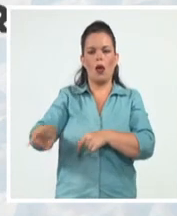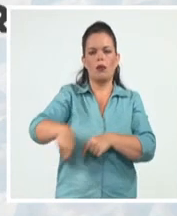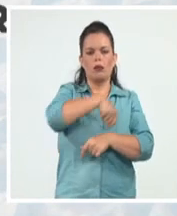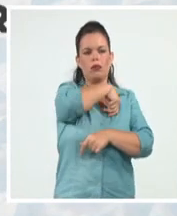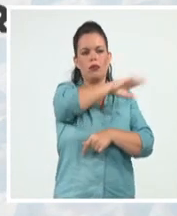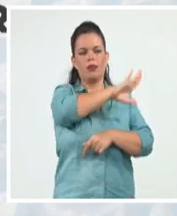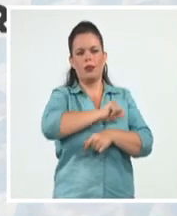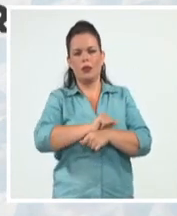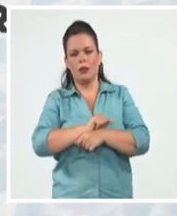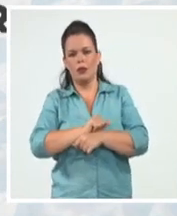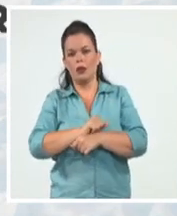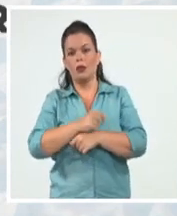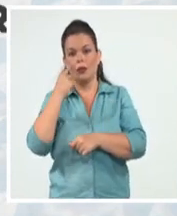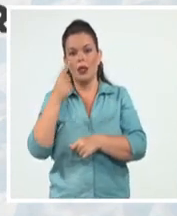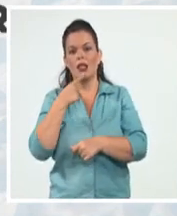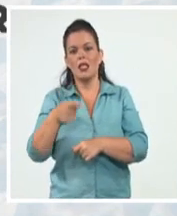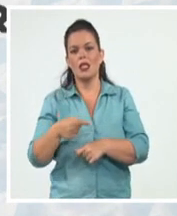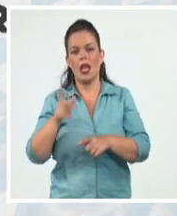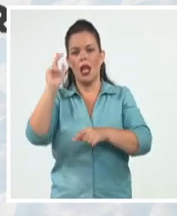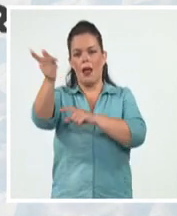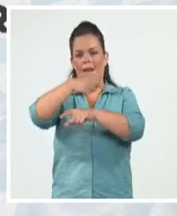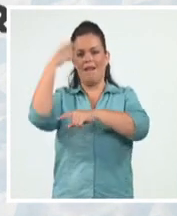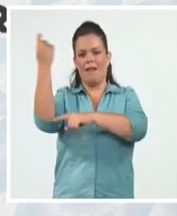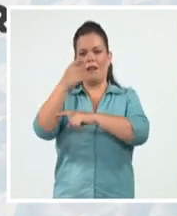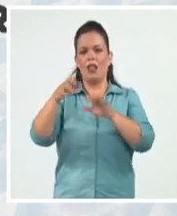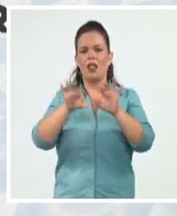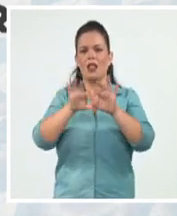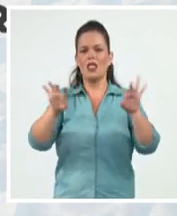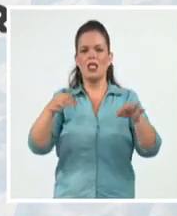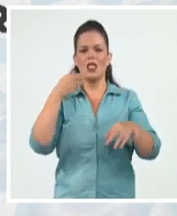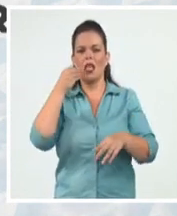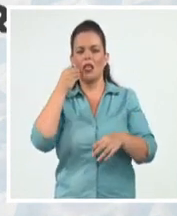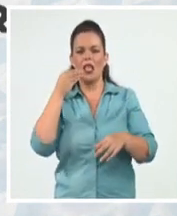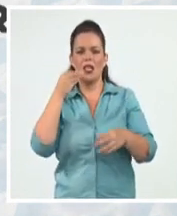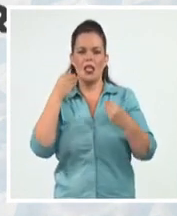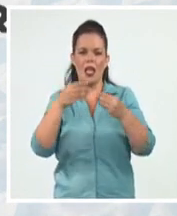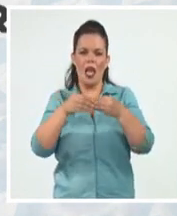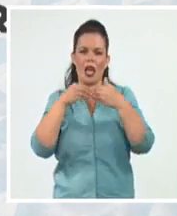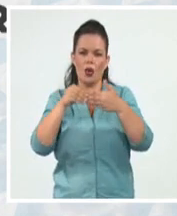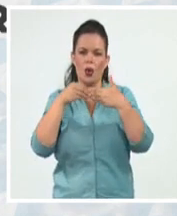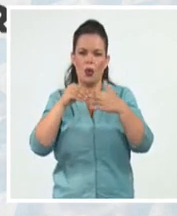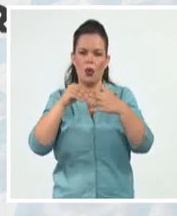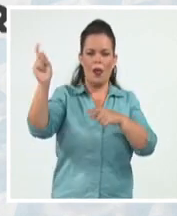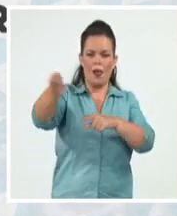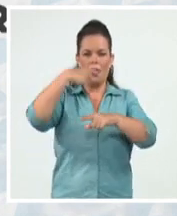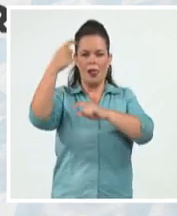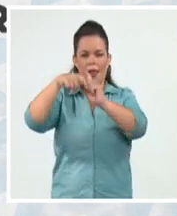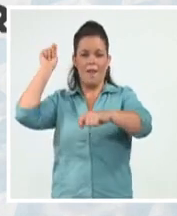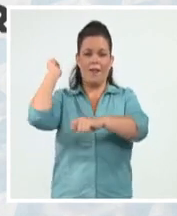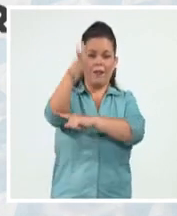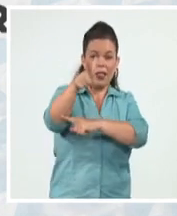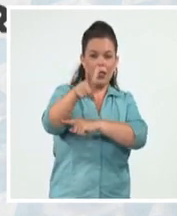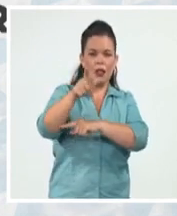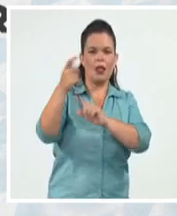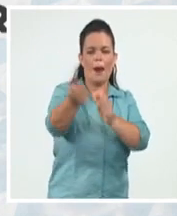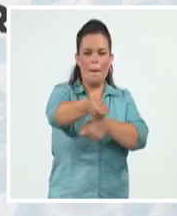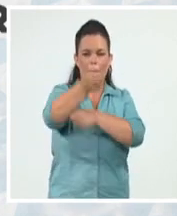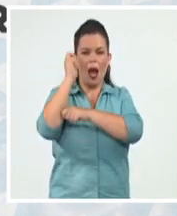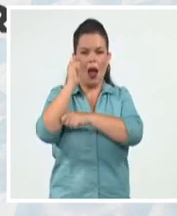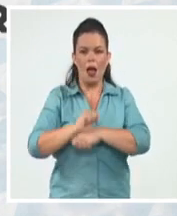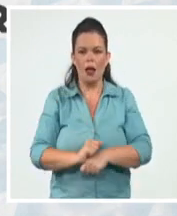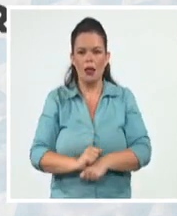se le tira una soga con un hierro y cuando se enganche, se jala para abajo para arrancarlas, arrancar las cámaras. Llevar